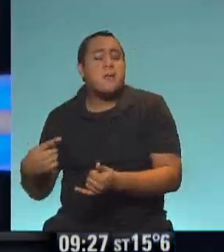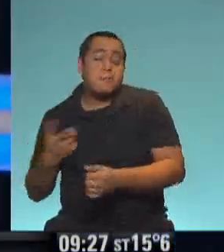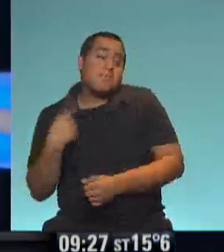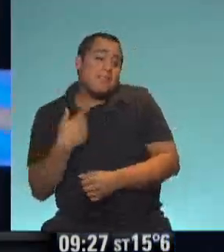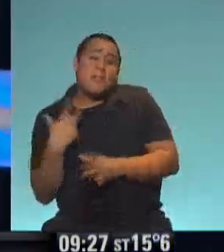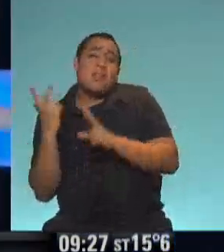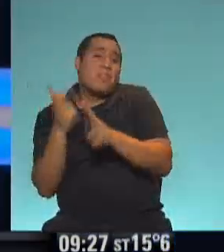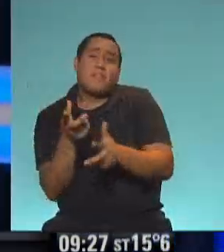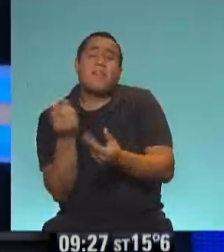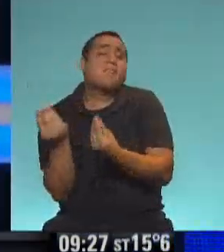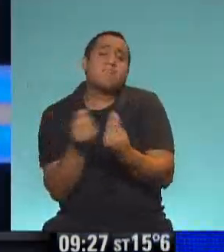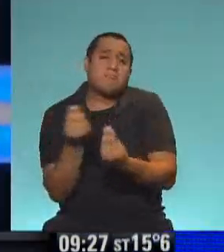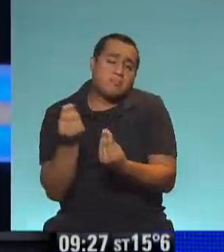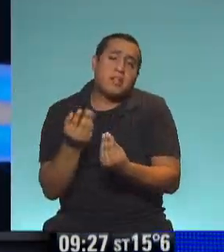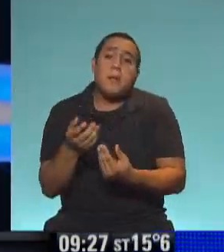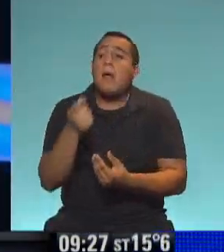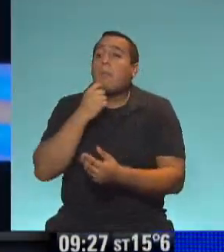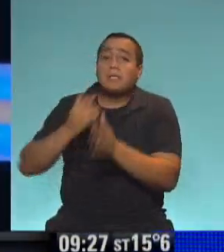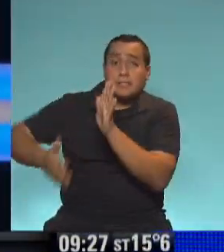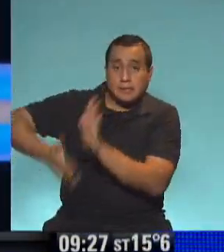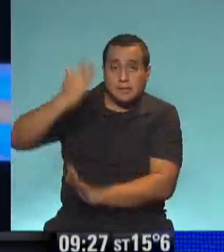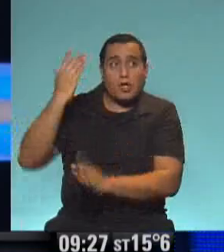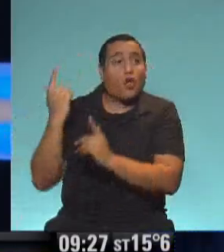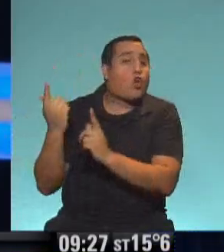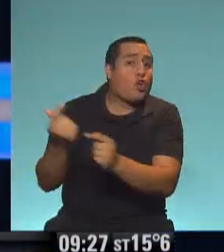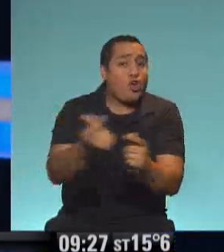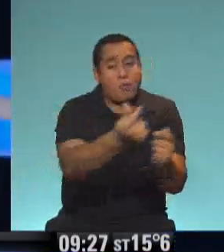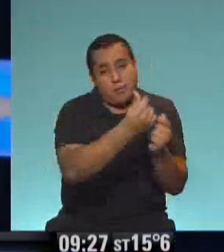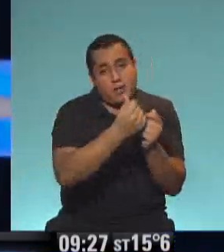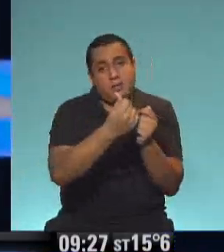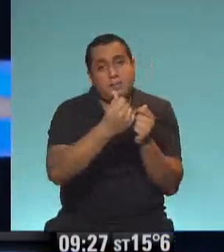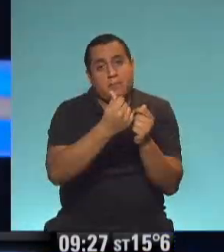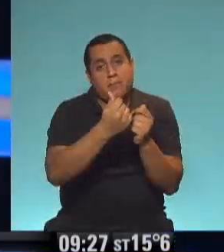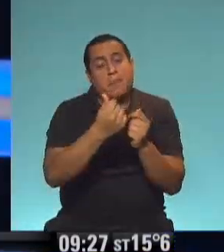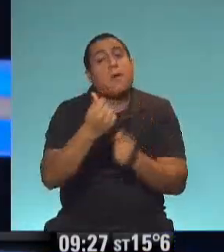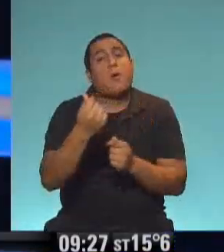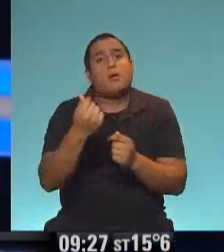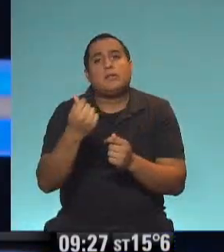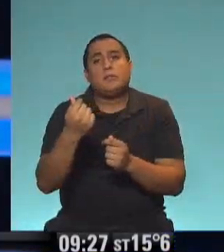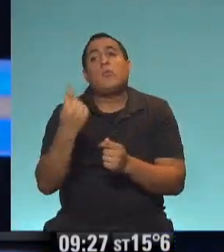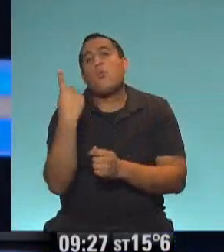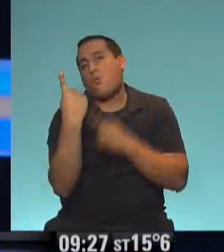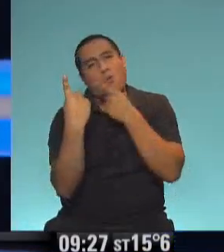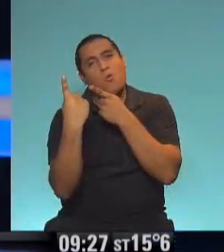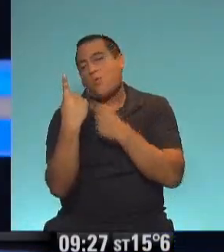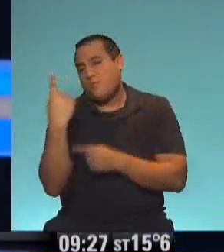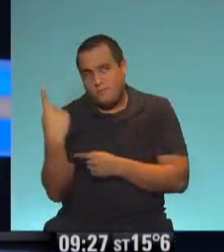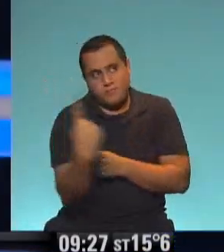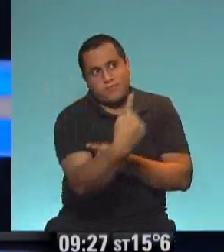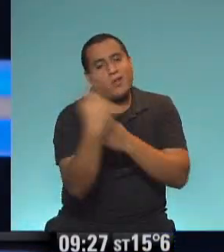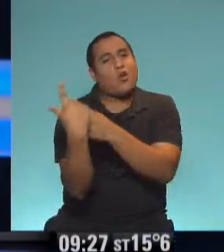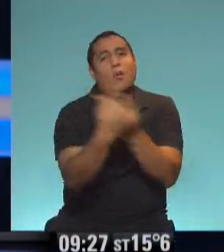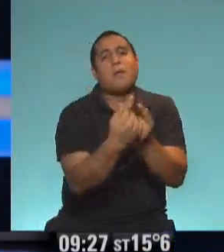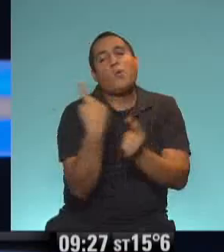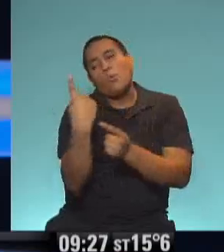que cuando salen a comprar, tienen que ir uno de a uno. Siempre uno ser elegido.